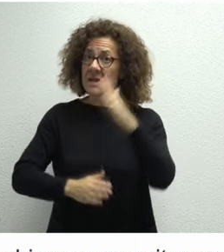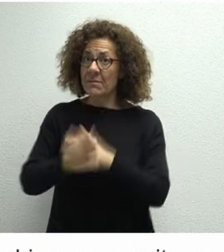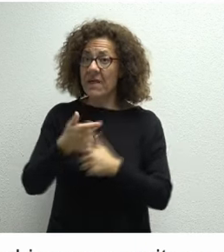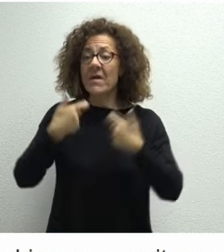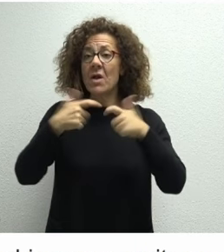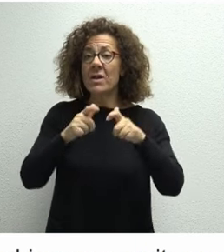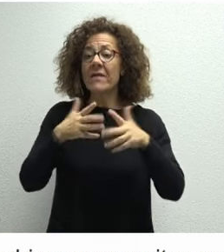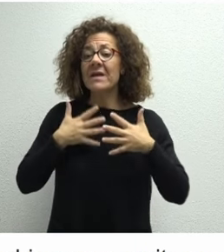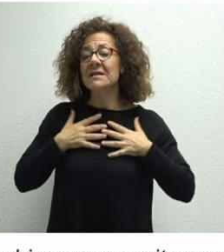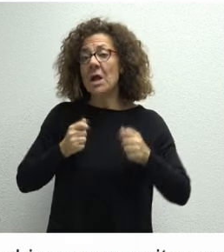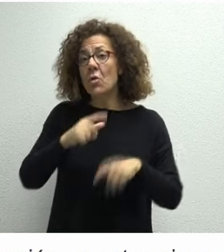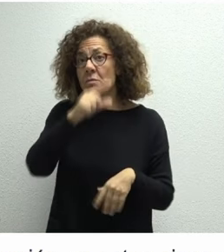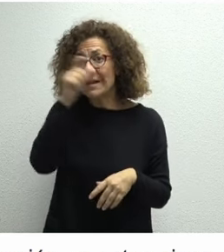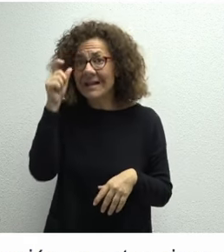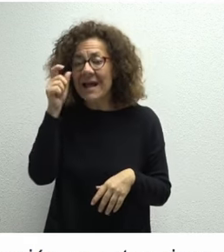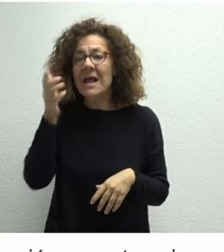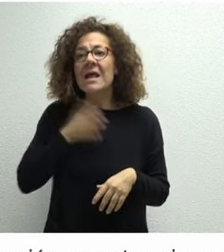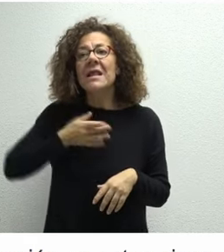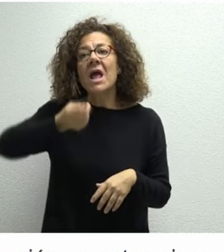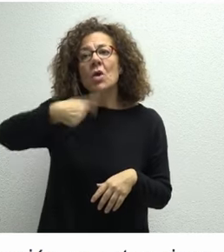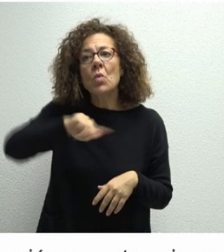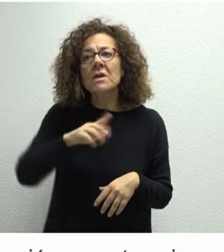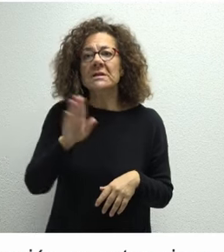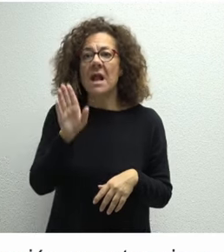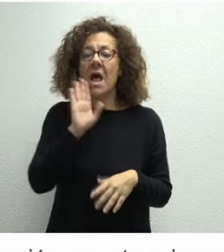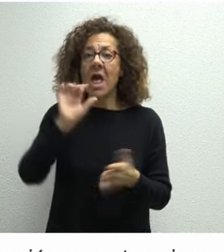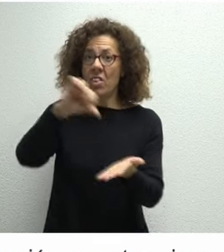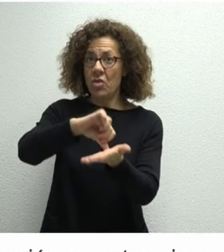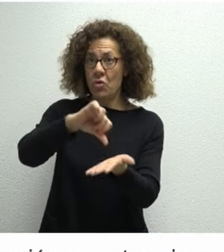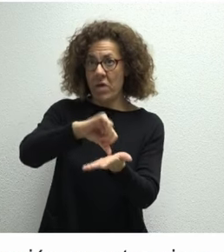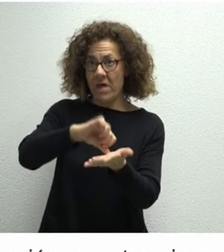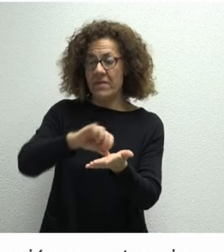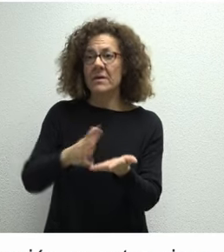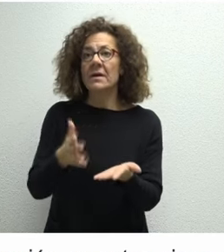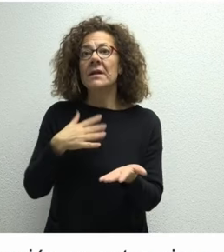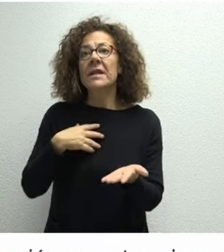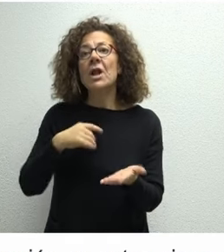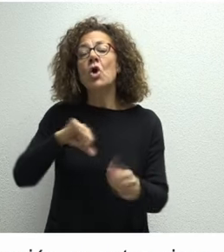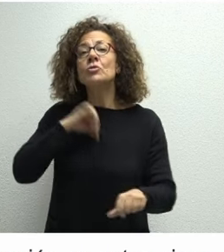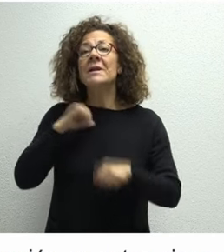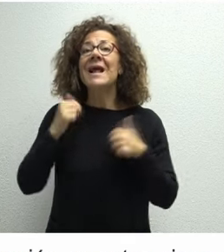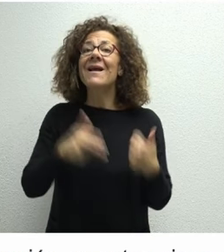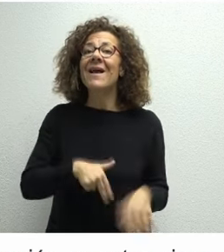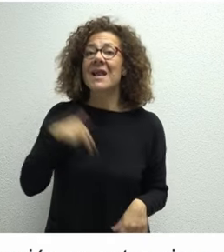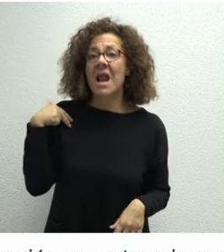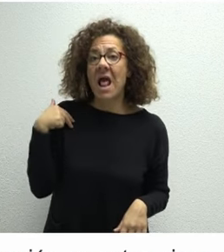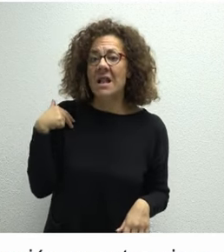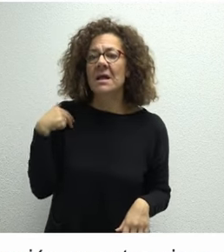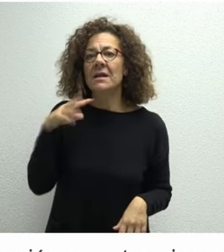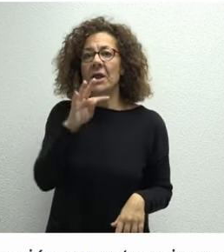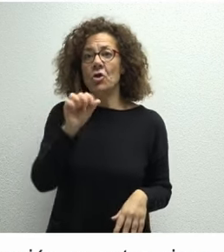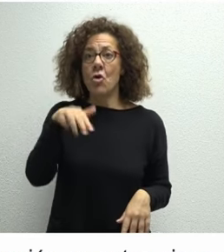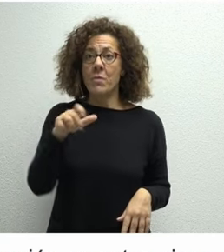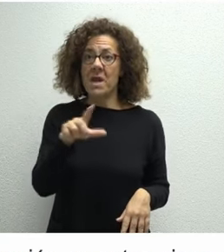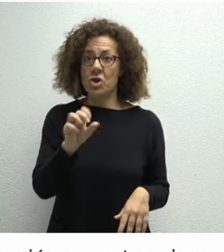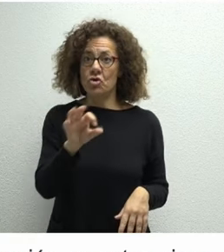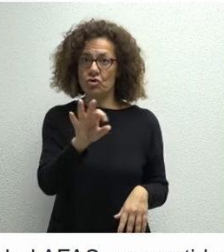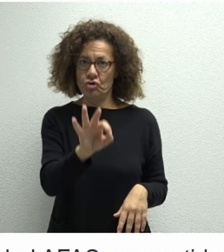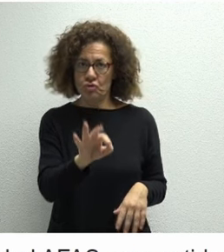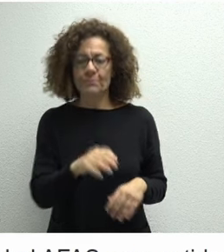unidad de Salud Mental de de nuestra propia ciudad vale de del hospital general de de tomelloso